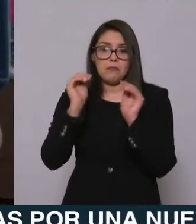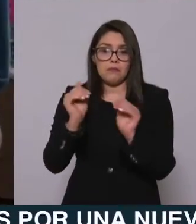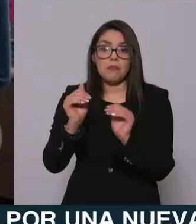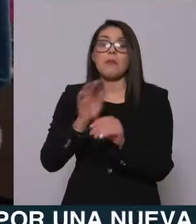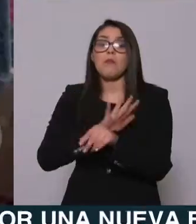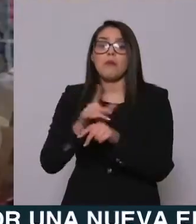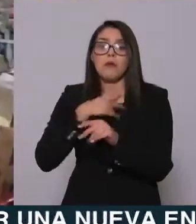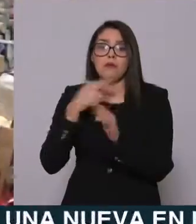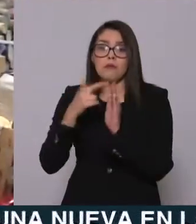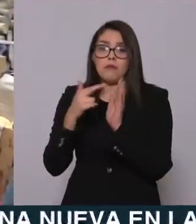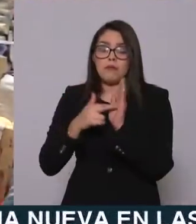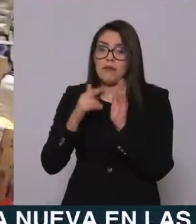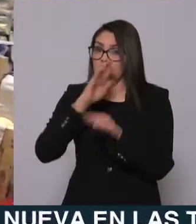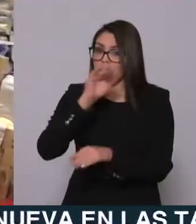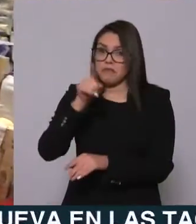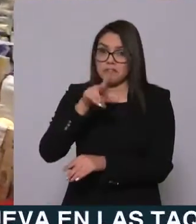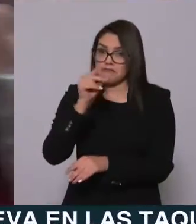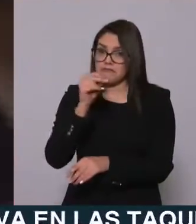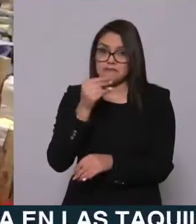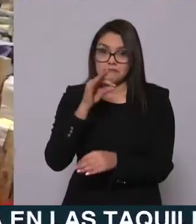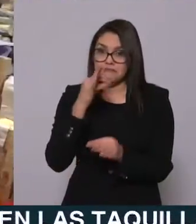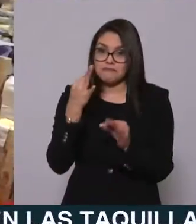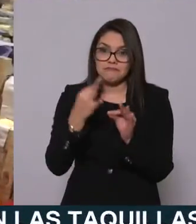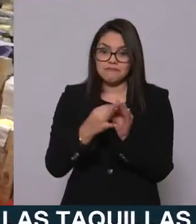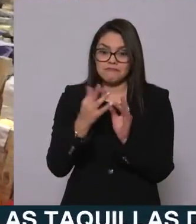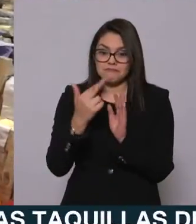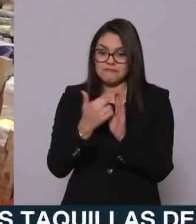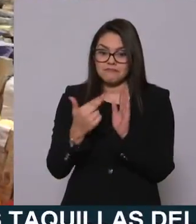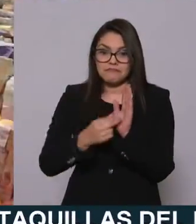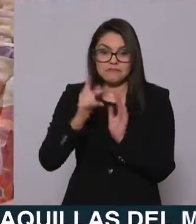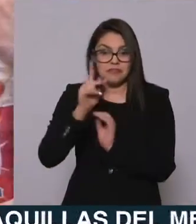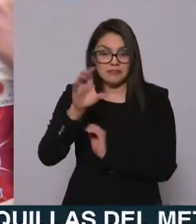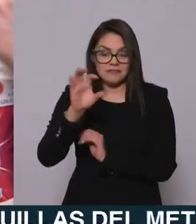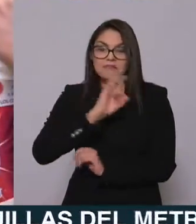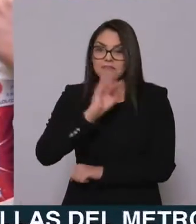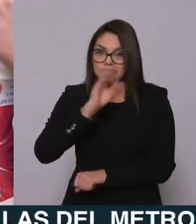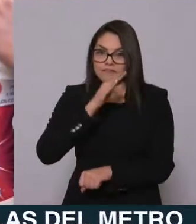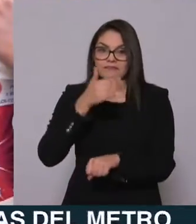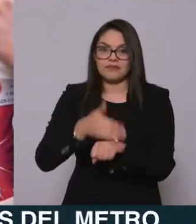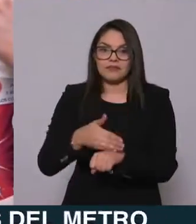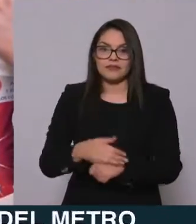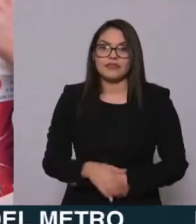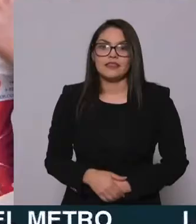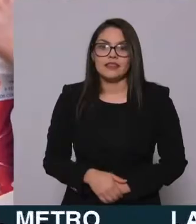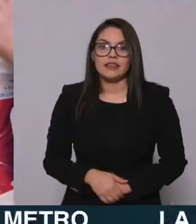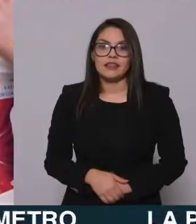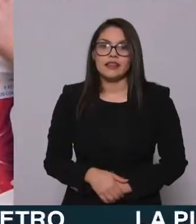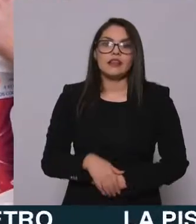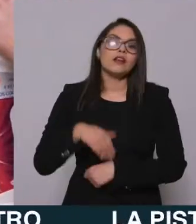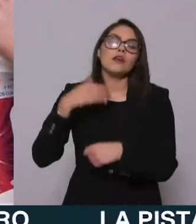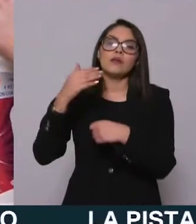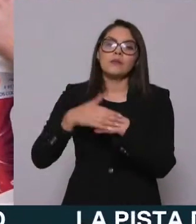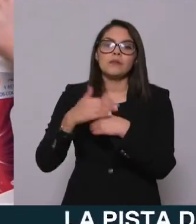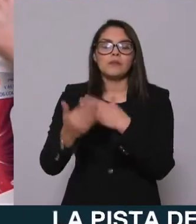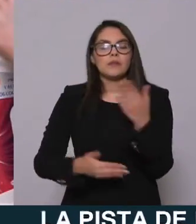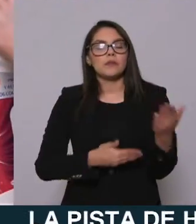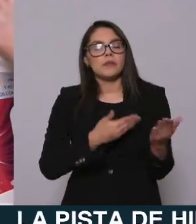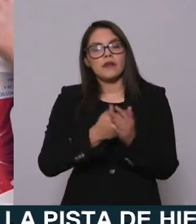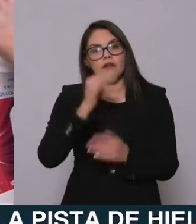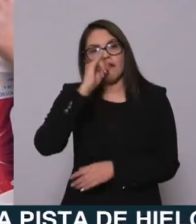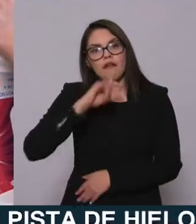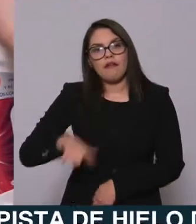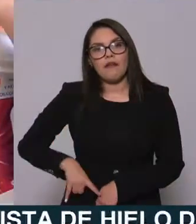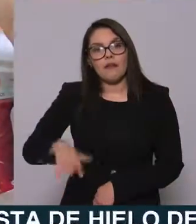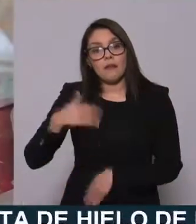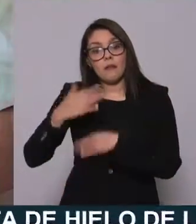se establezcan sanciones en caso de no cumplir con los lineamientos de protección civil. Se trata de un capítulo que será presentado a la jefa de gobierno en los